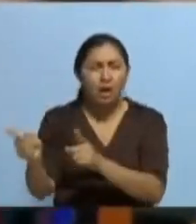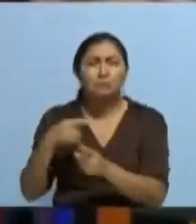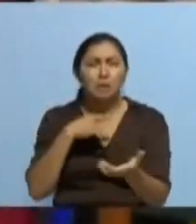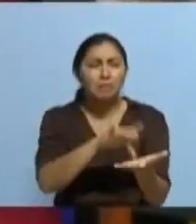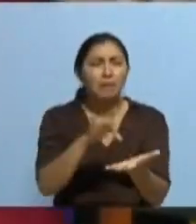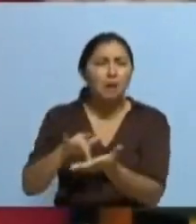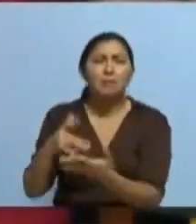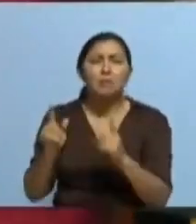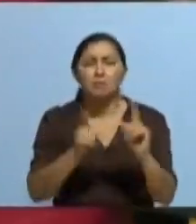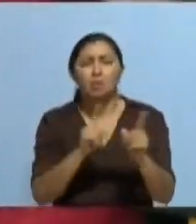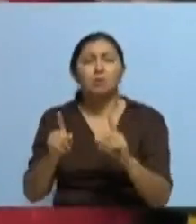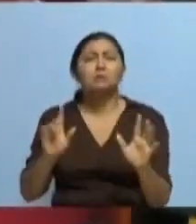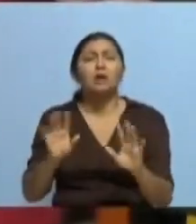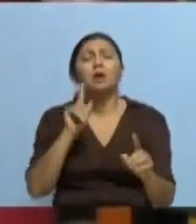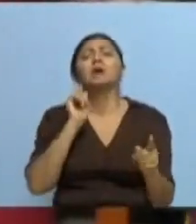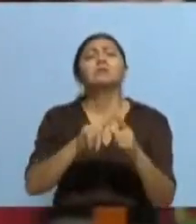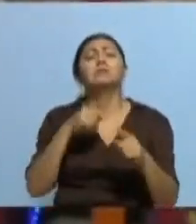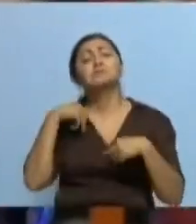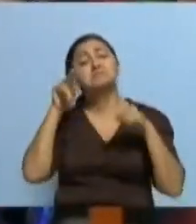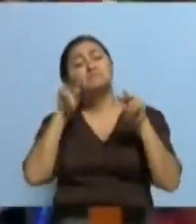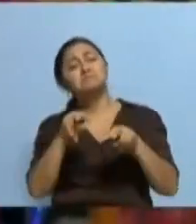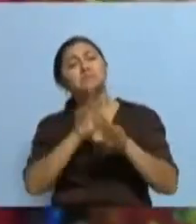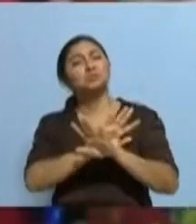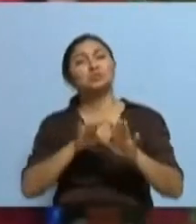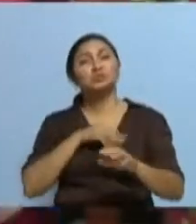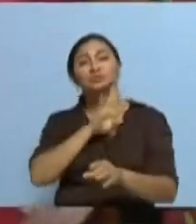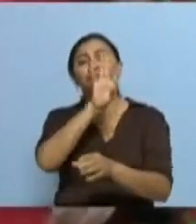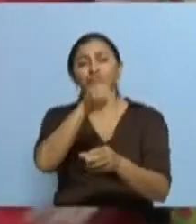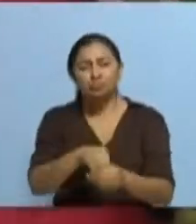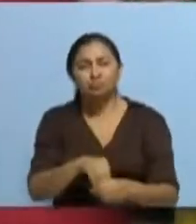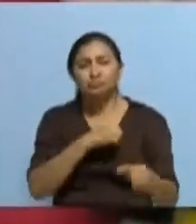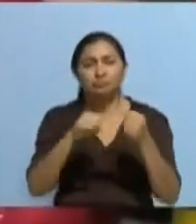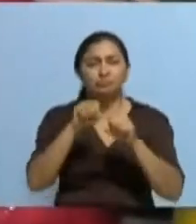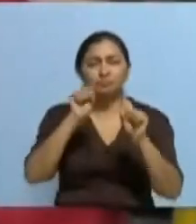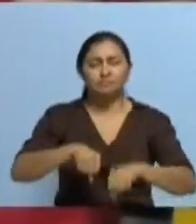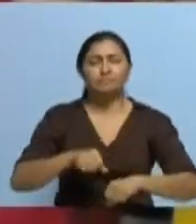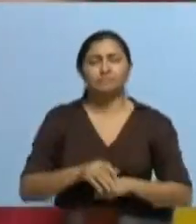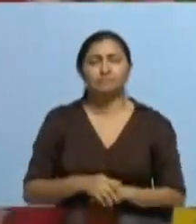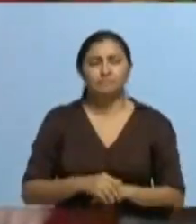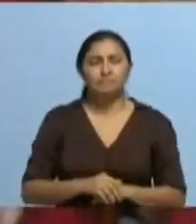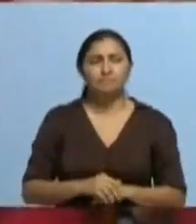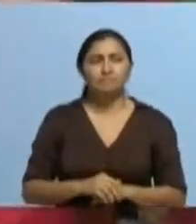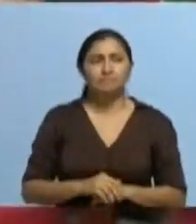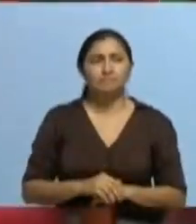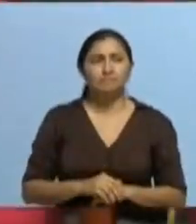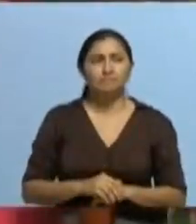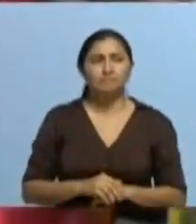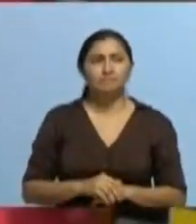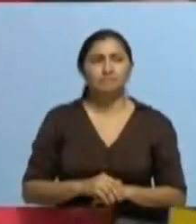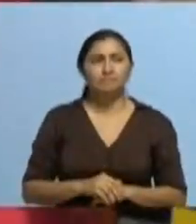supuesto, no seas solamente un espectador, sino que seas parte de nuestro carnaval.